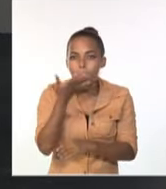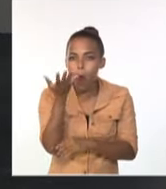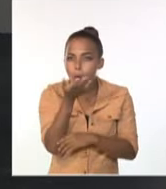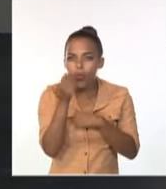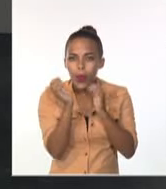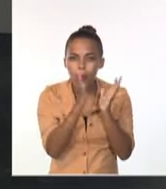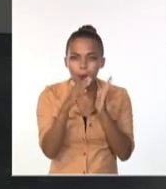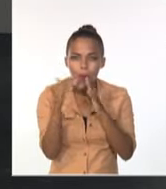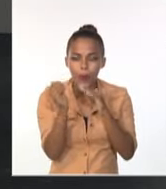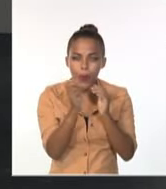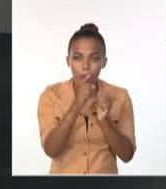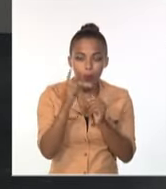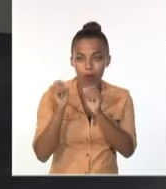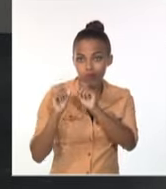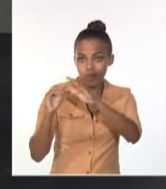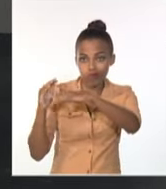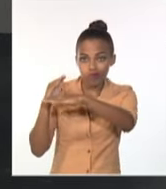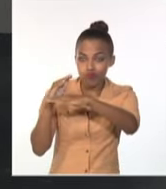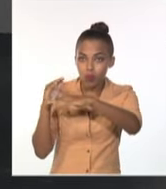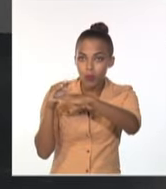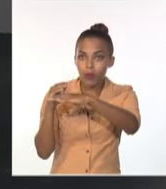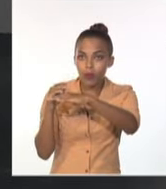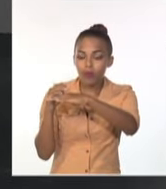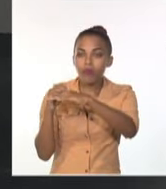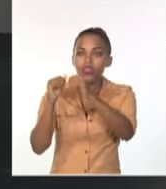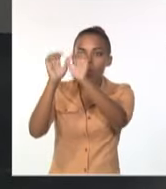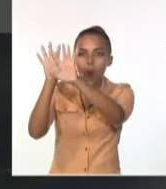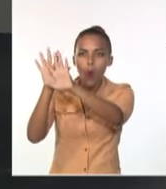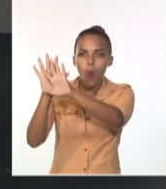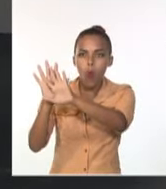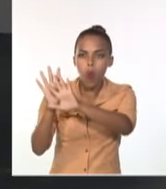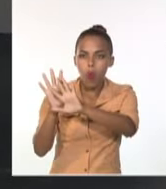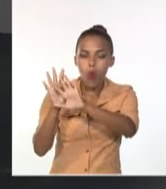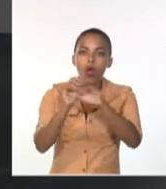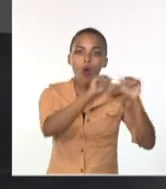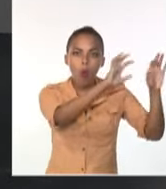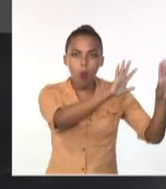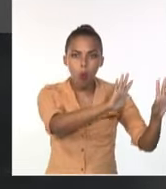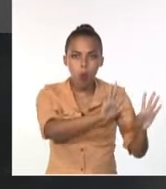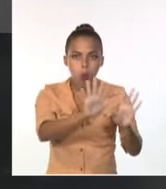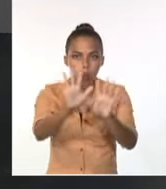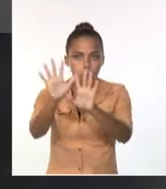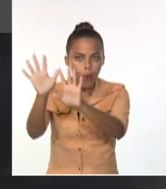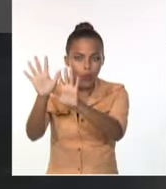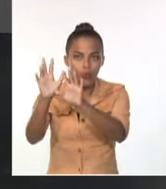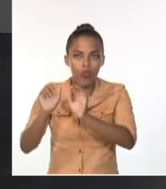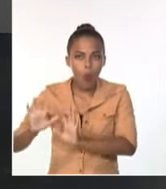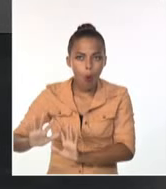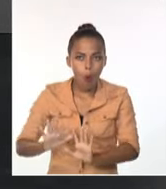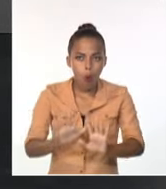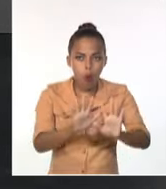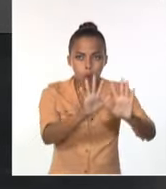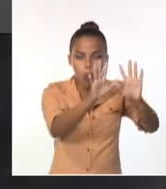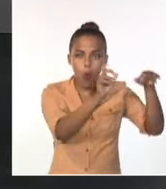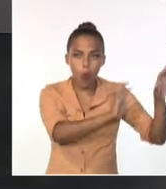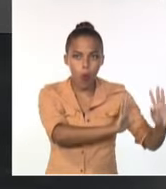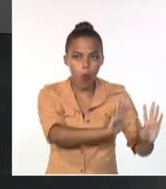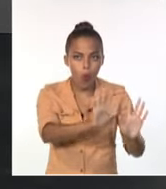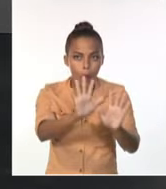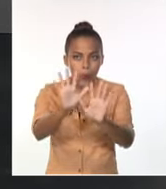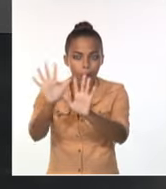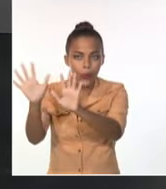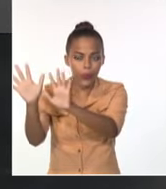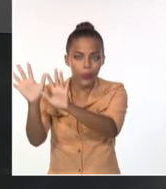del sur al sudeste 10 25 km por hora en la parte occidental y Del Noroeste al